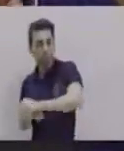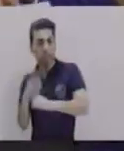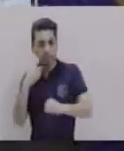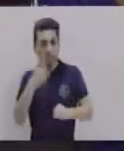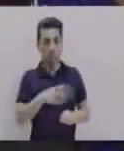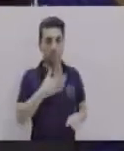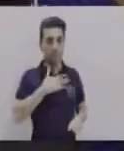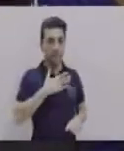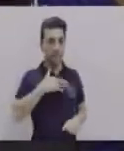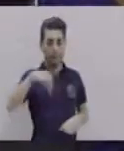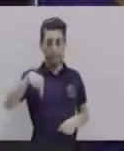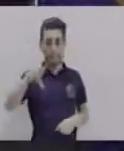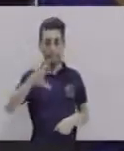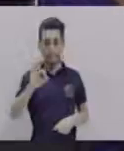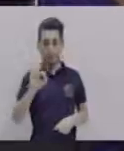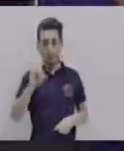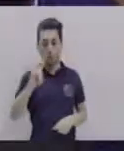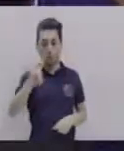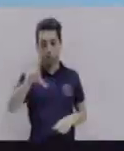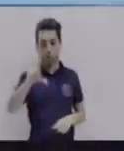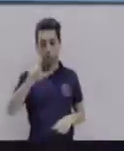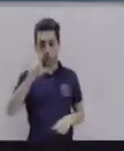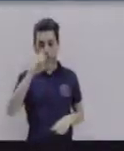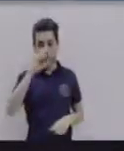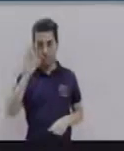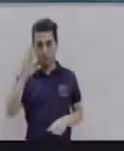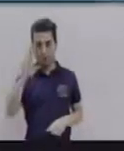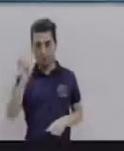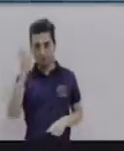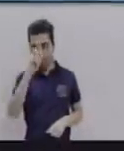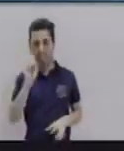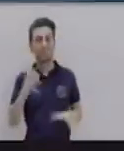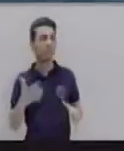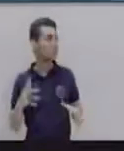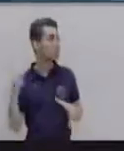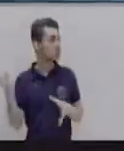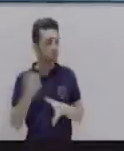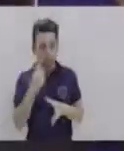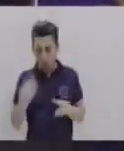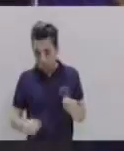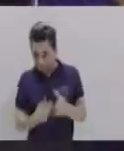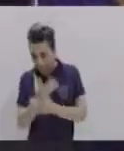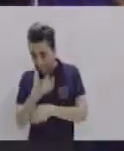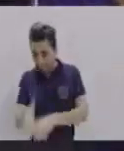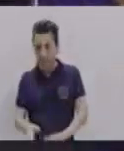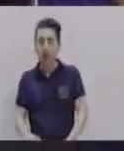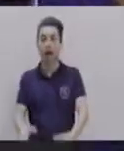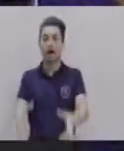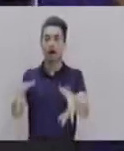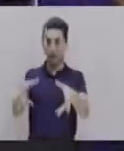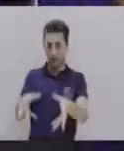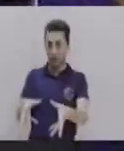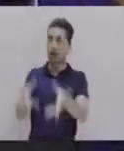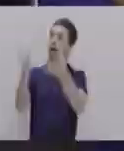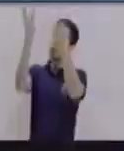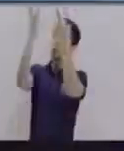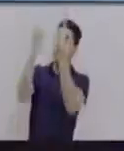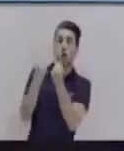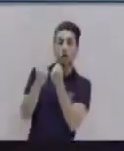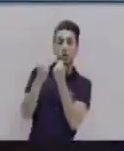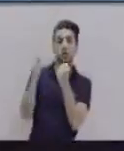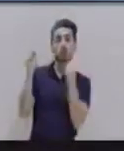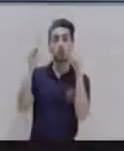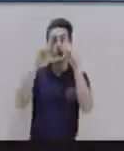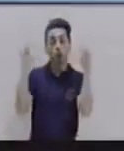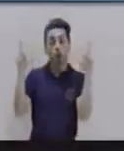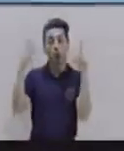los productores, que son todas las plantas que reciben la energía del sol para la fotosíntesis.